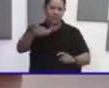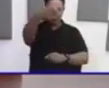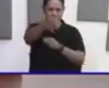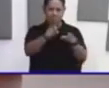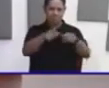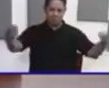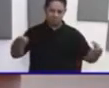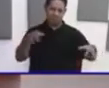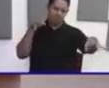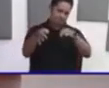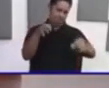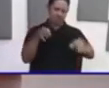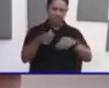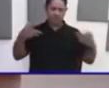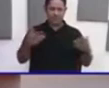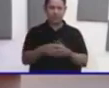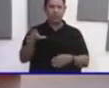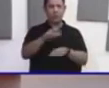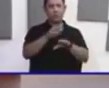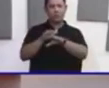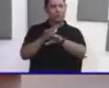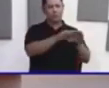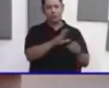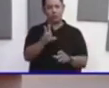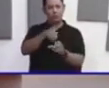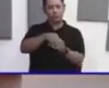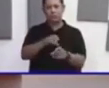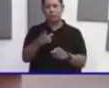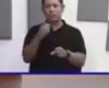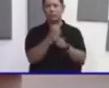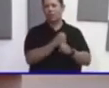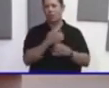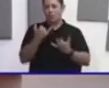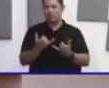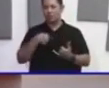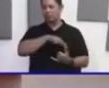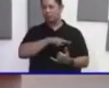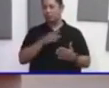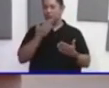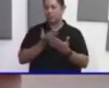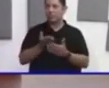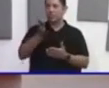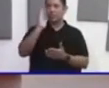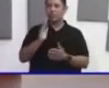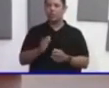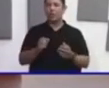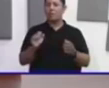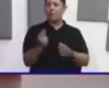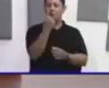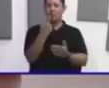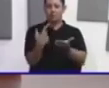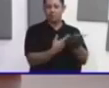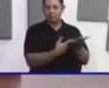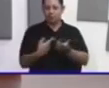comisiones respectivas que hoy trabajaron de manera conjunta para permitir que hoy tengamos, gracias a Dios, en primer debate aprobado